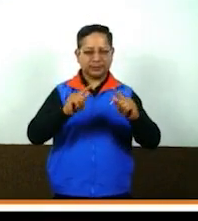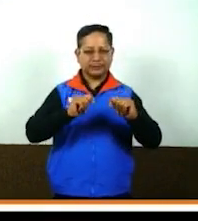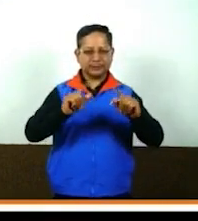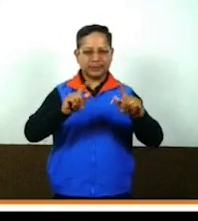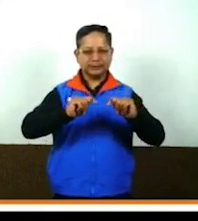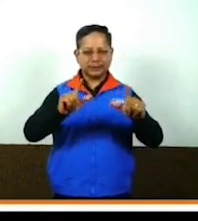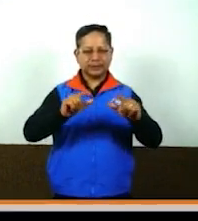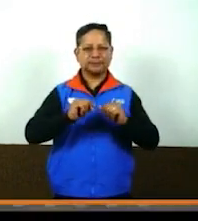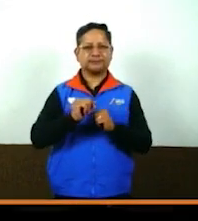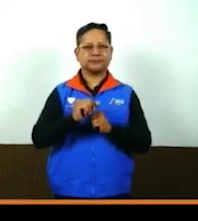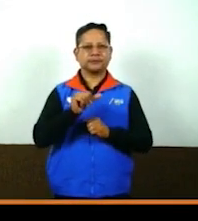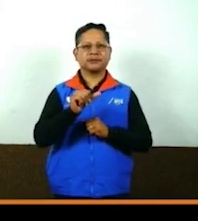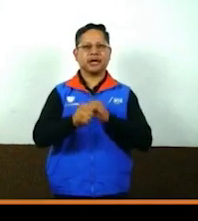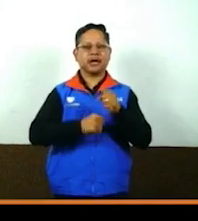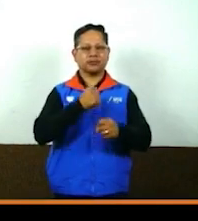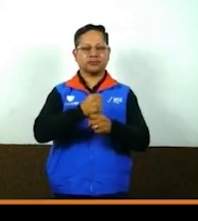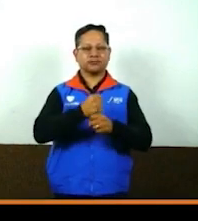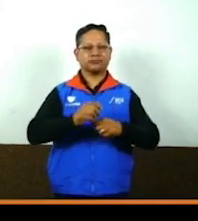noches.